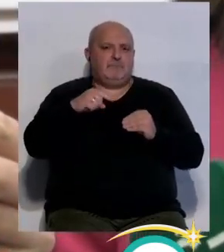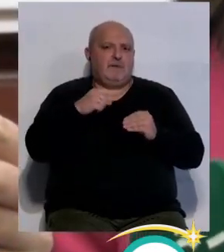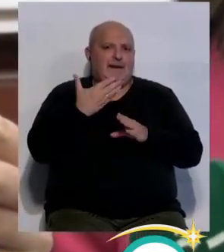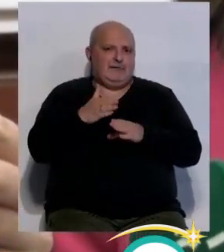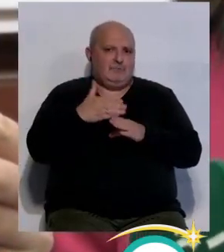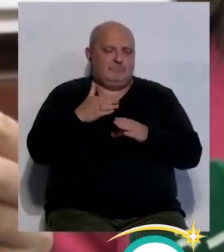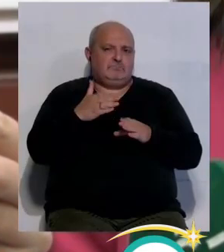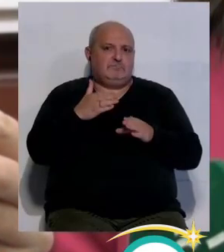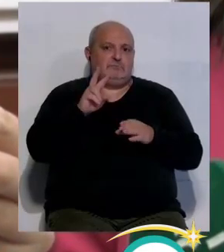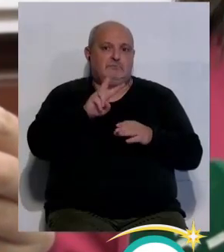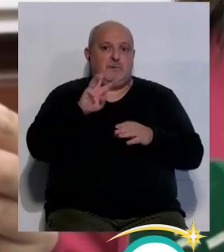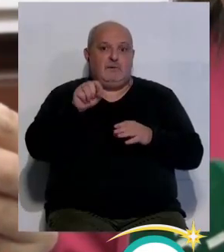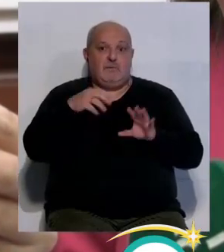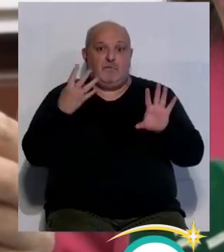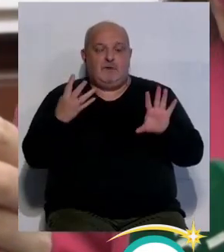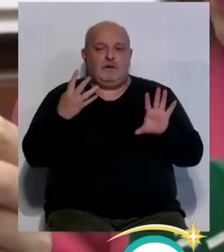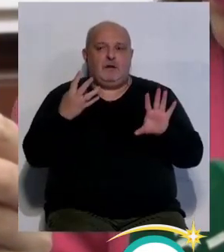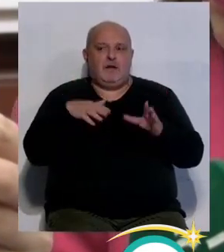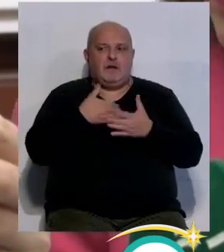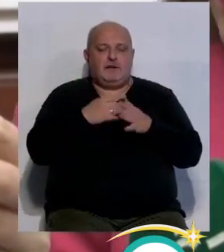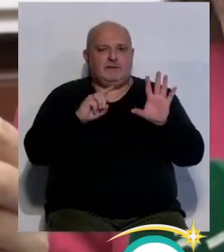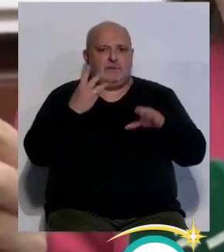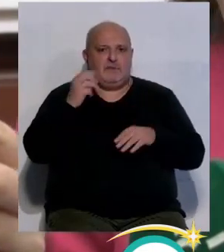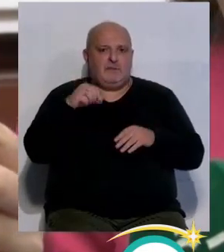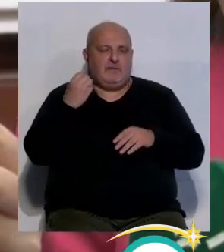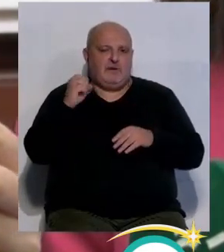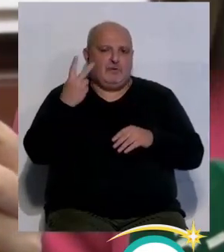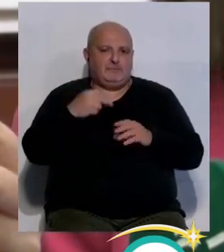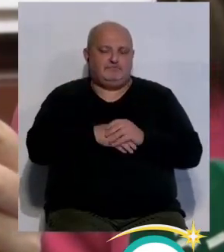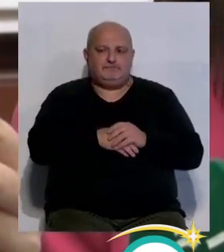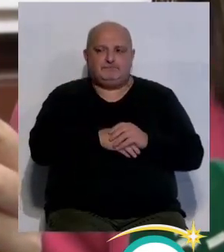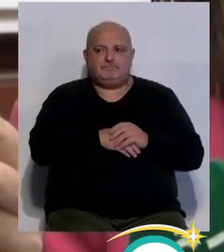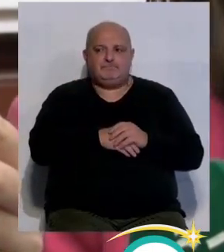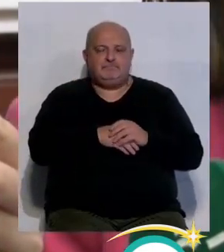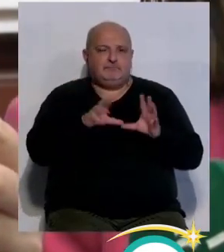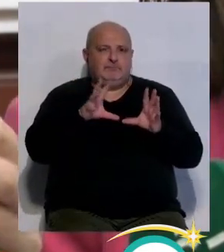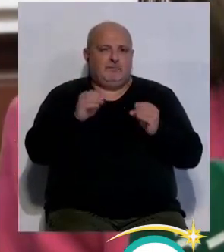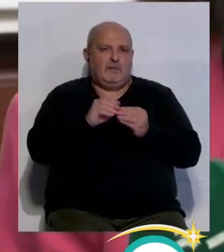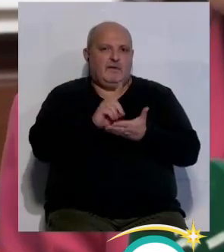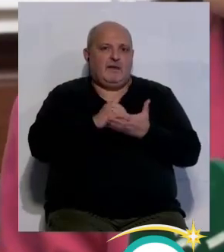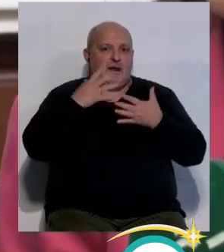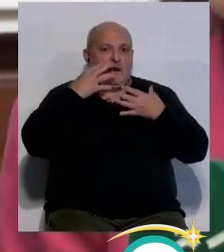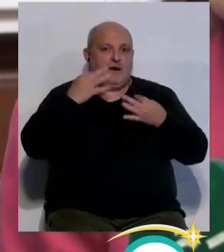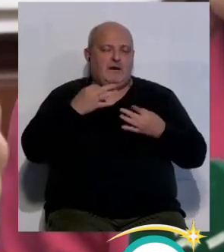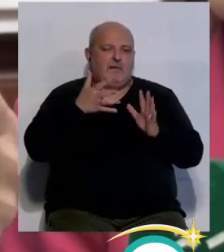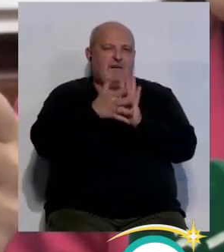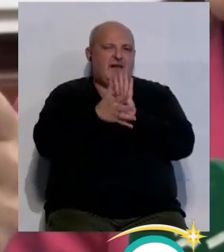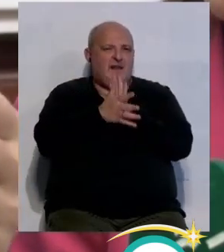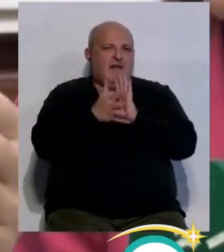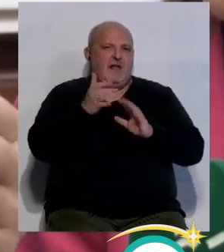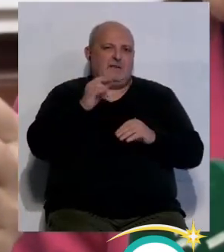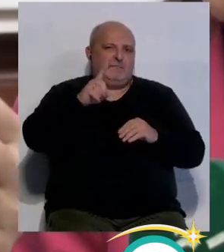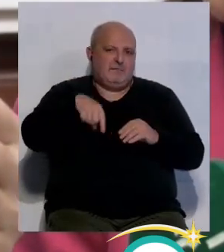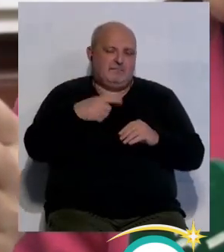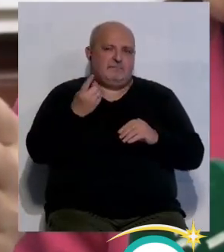resto, desde los 23,9 hasta el 63,02. Estos son los datos reales y que explican, pues